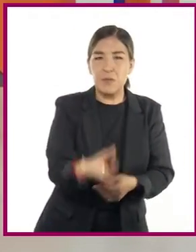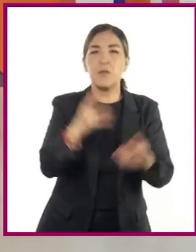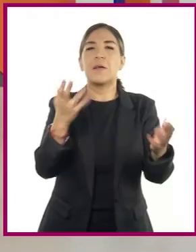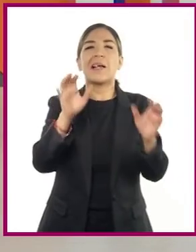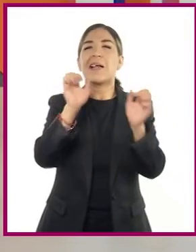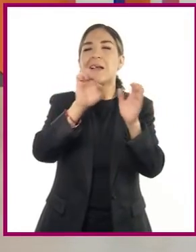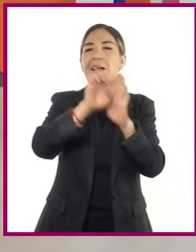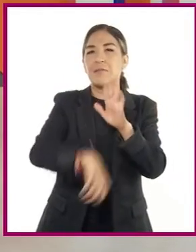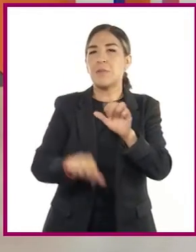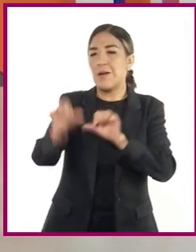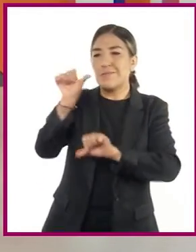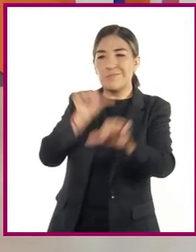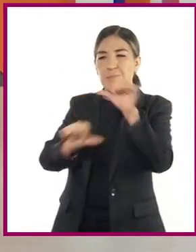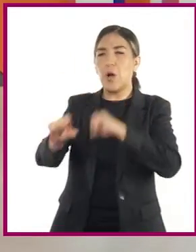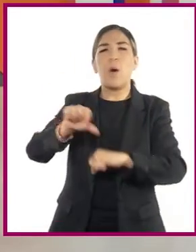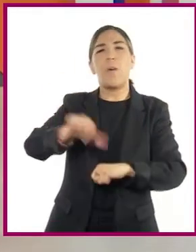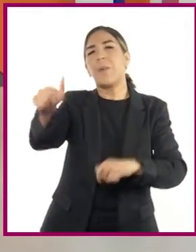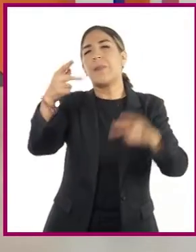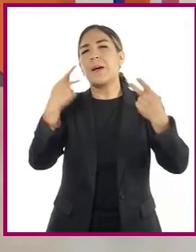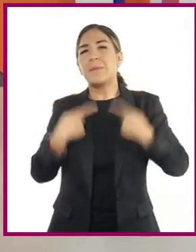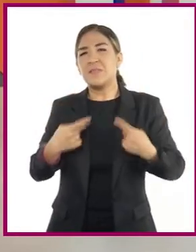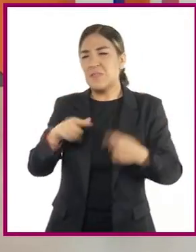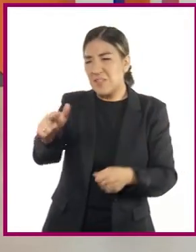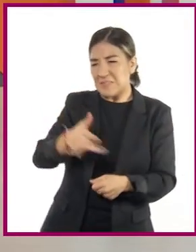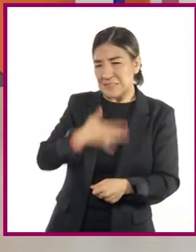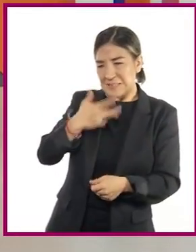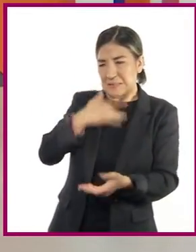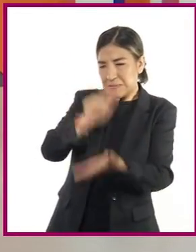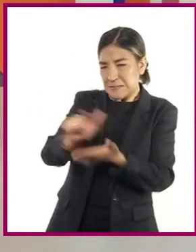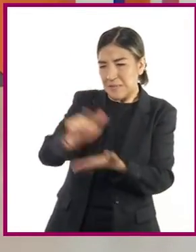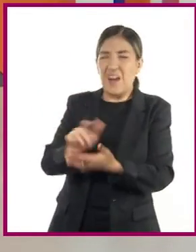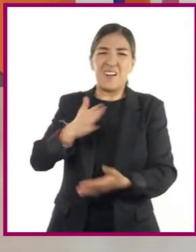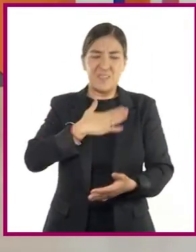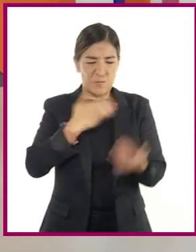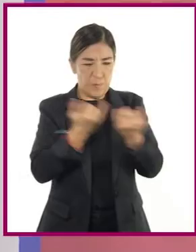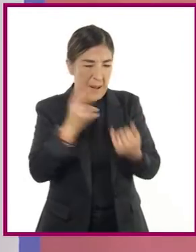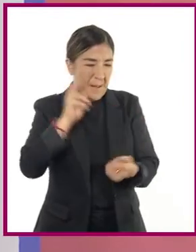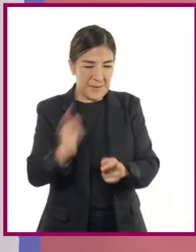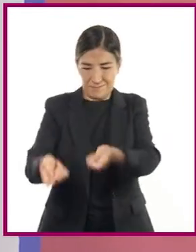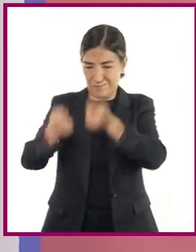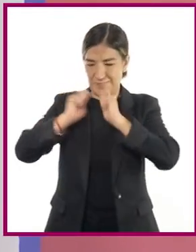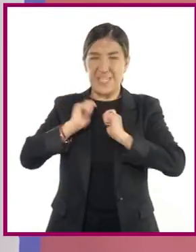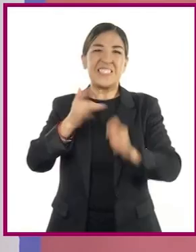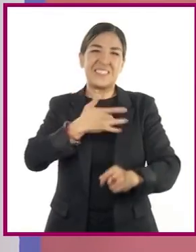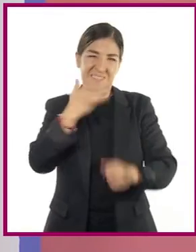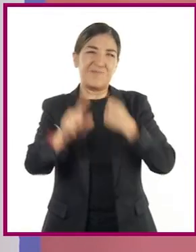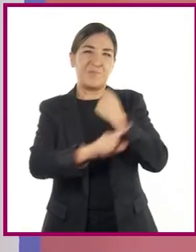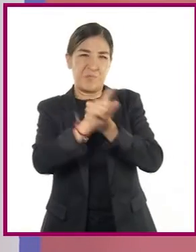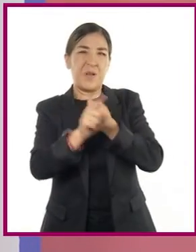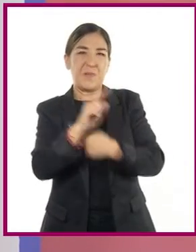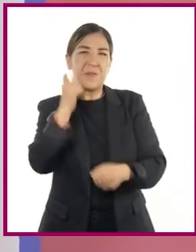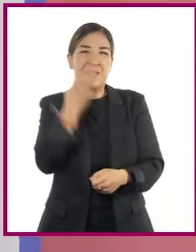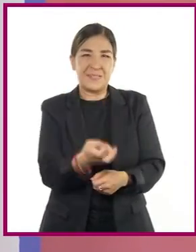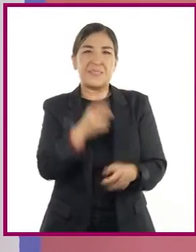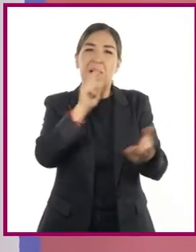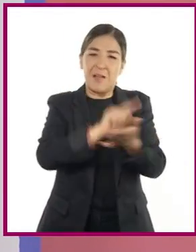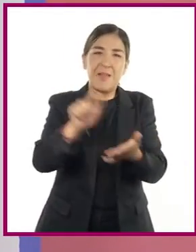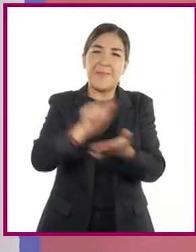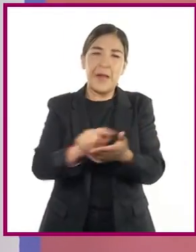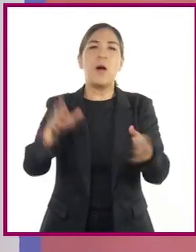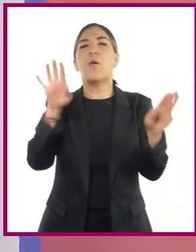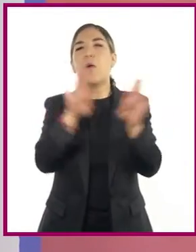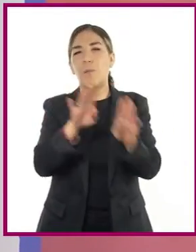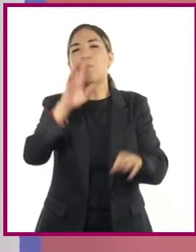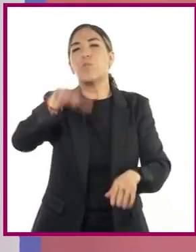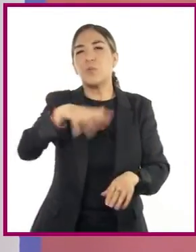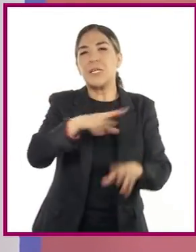lugar del otro y buscando cómo cambiar las circunstancias que causan el problema. Muy interesante, profesora. ¿Y